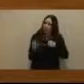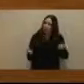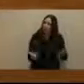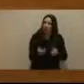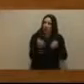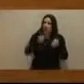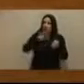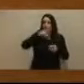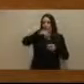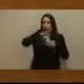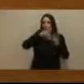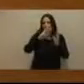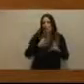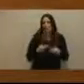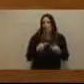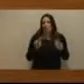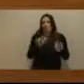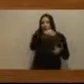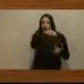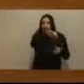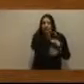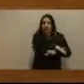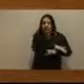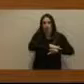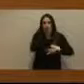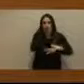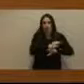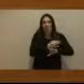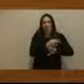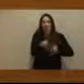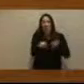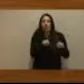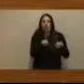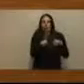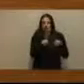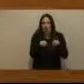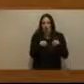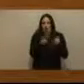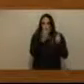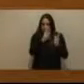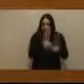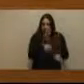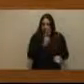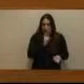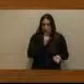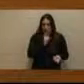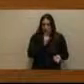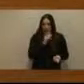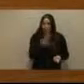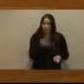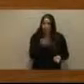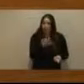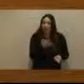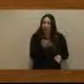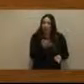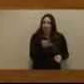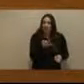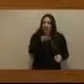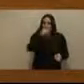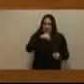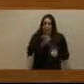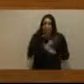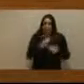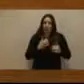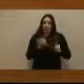propia Administración pública, y ustedes son un Gobierno que tiene que controlar su Administración. Y ustedes tienen que contar necesariamente a esta Cámara